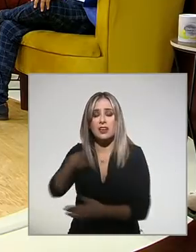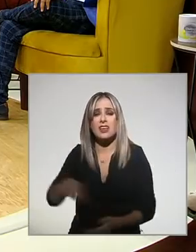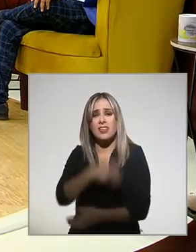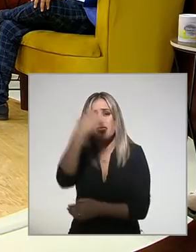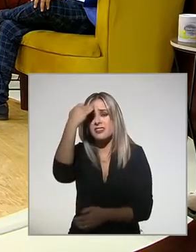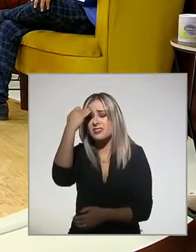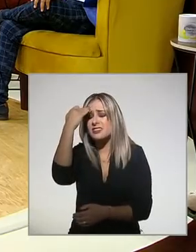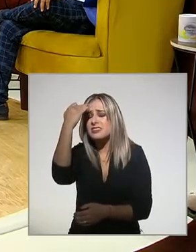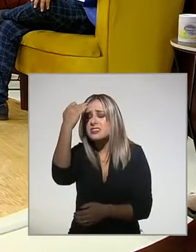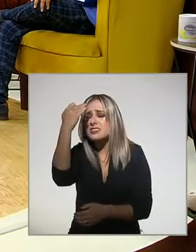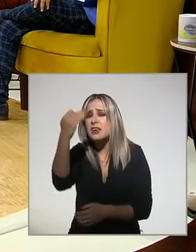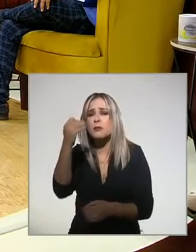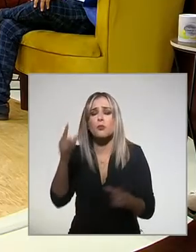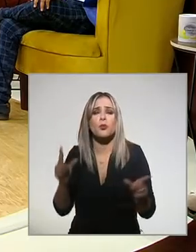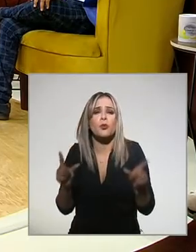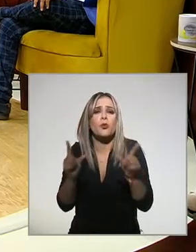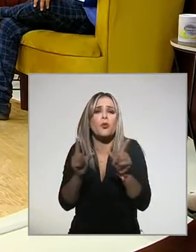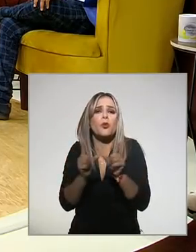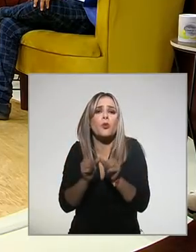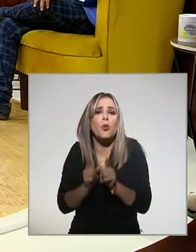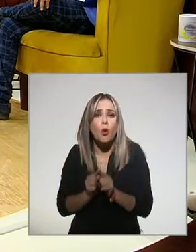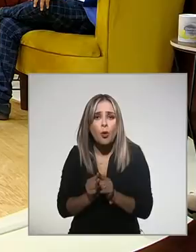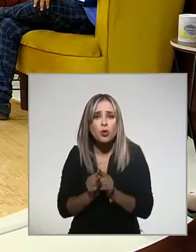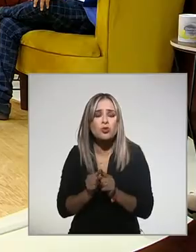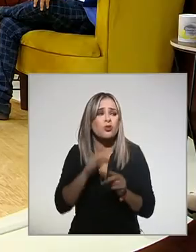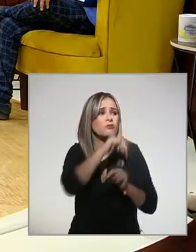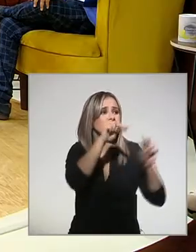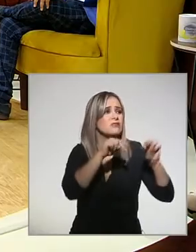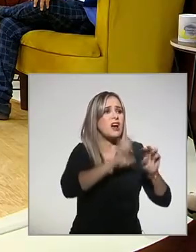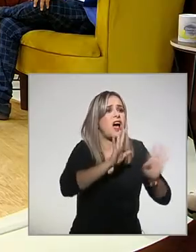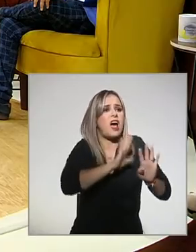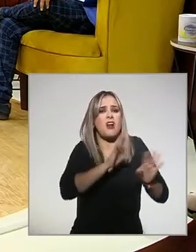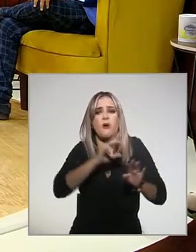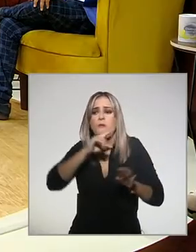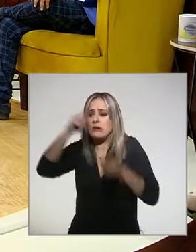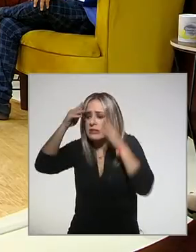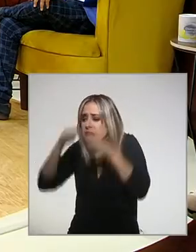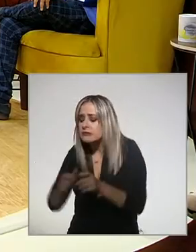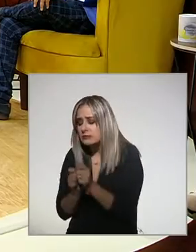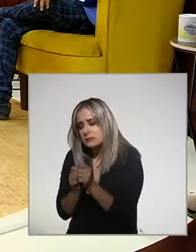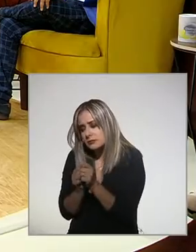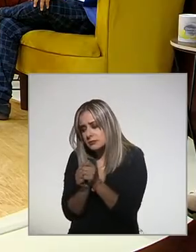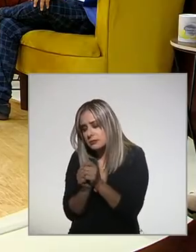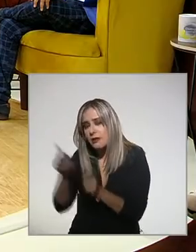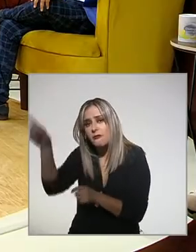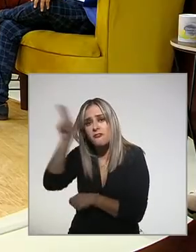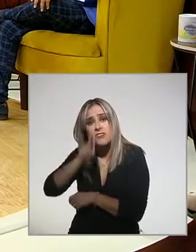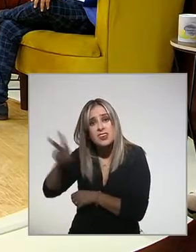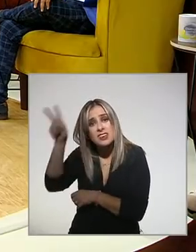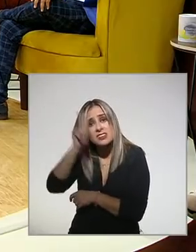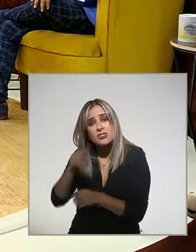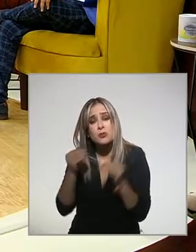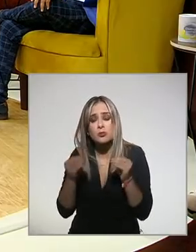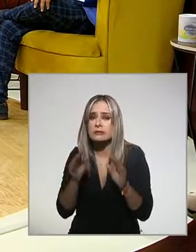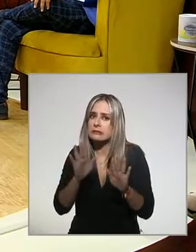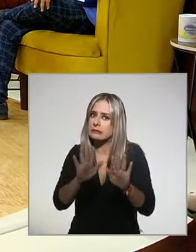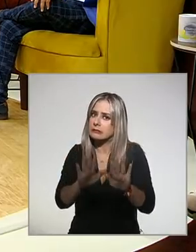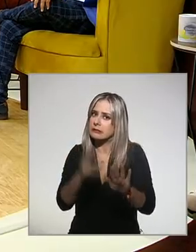muy cortos, y una dependencia brutal. Entonces, ahí es donde sí tendríamos que buscar el